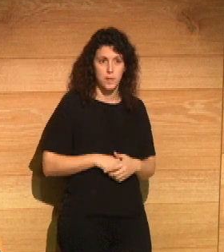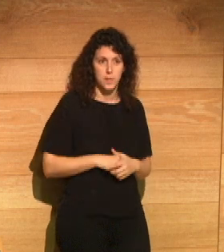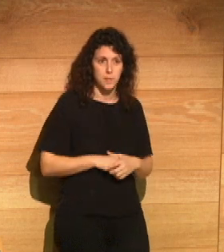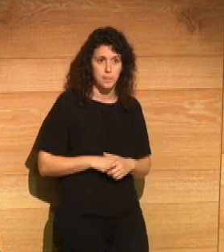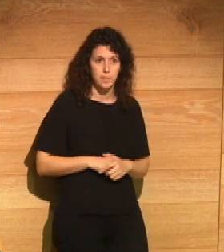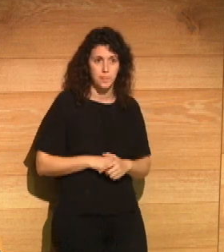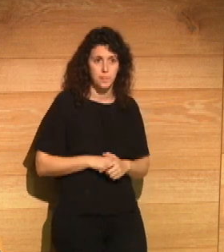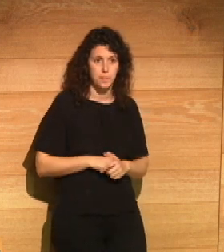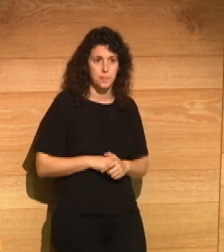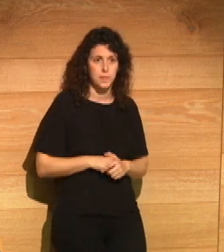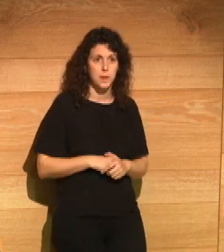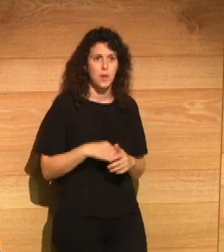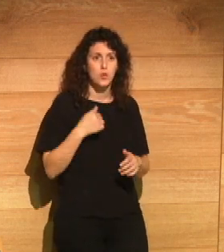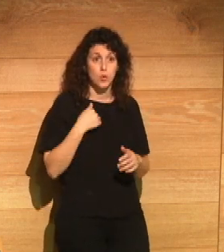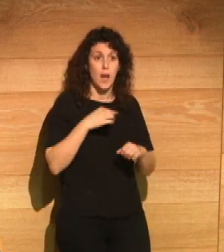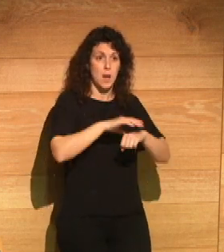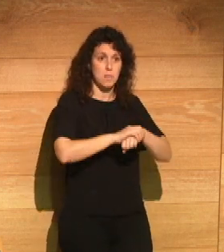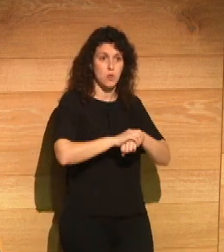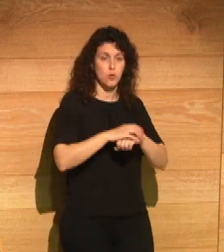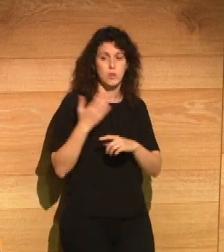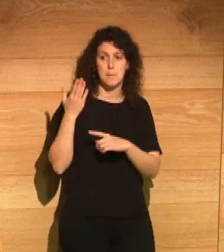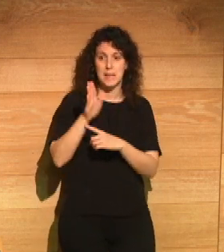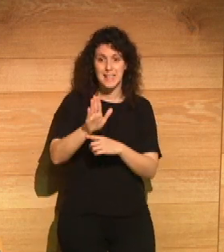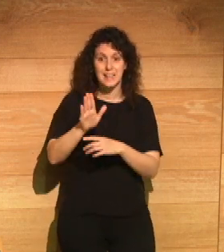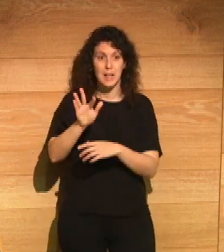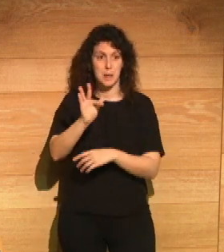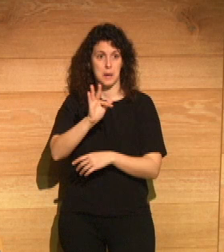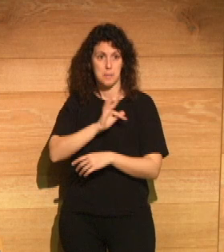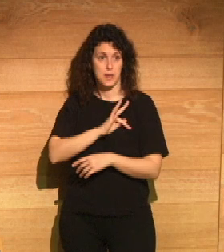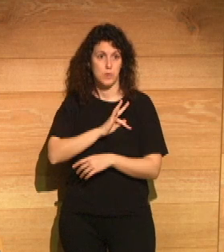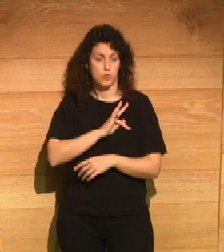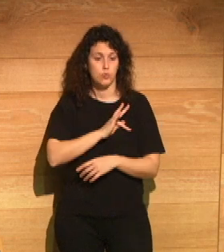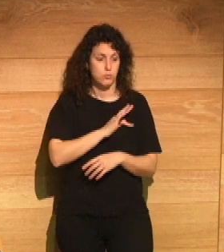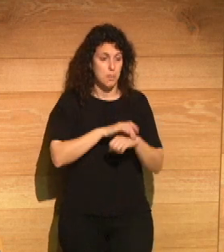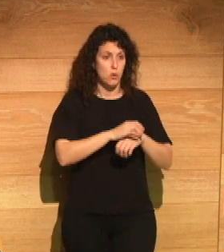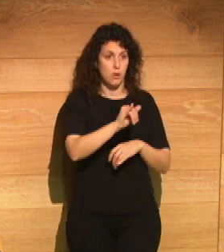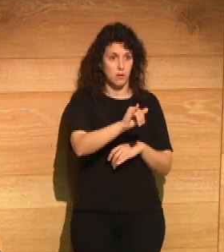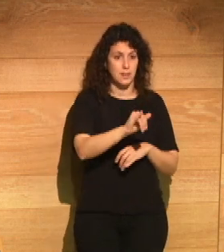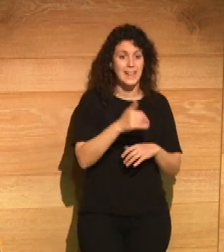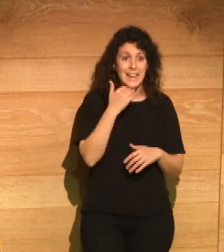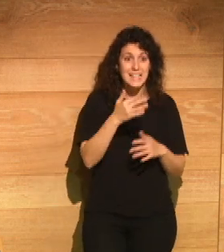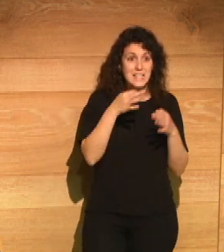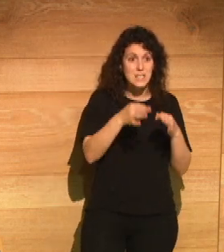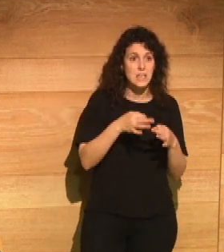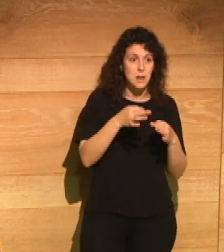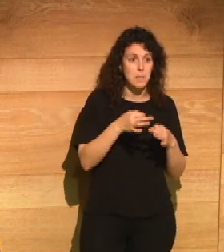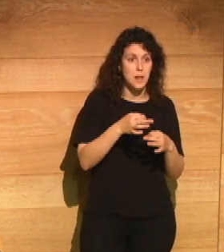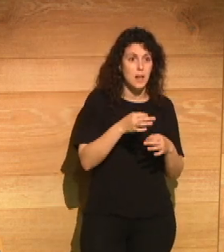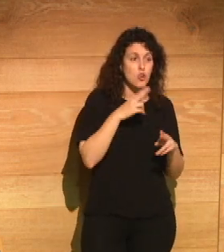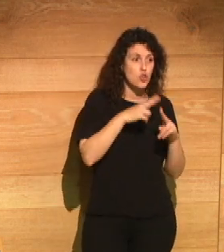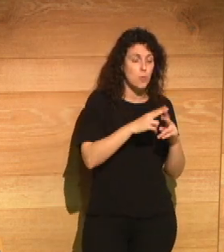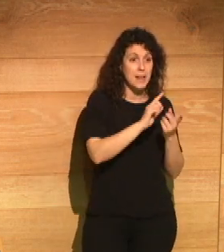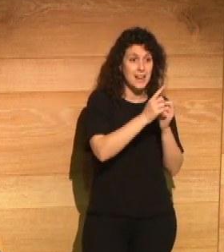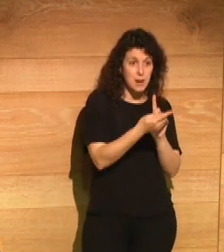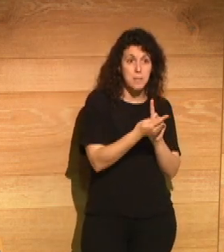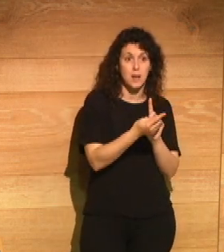mucho a premios, pero tengo muchos amigos que presentan a premios y eso, y casi siempre no solo le cambian el seudónimo, que es lo que tienen que